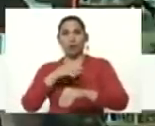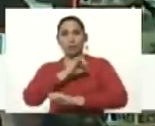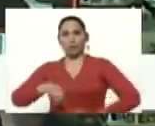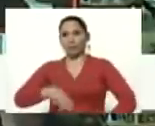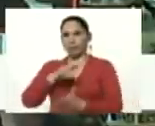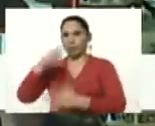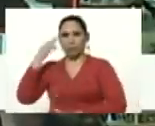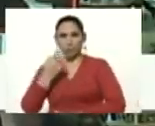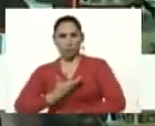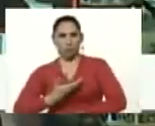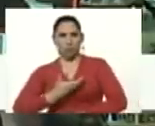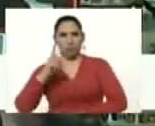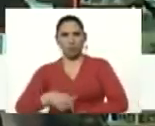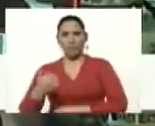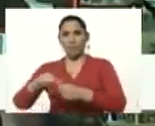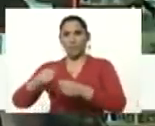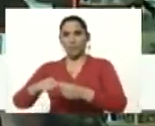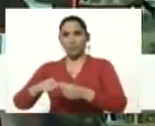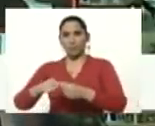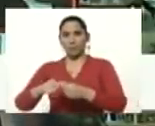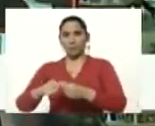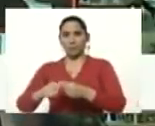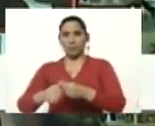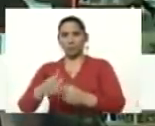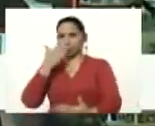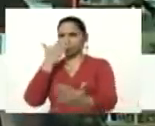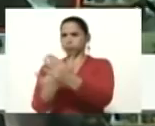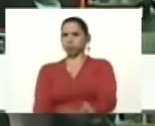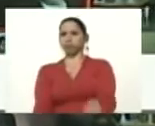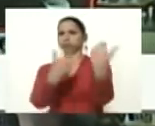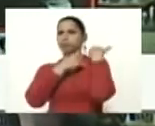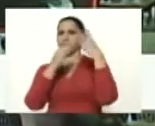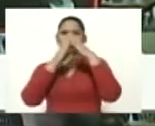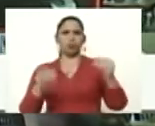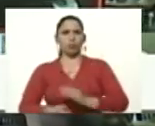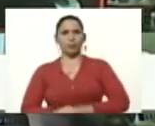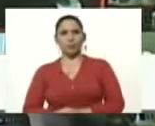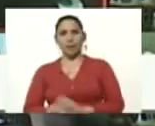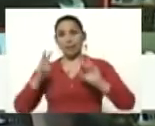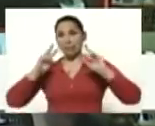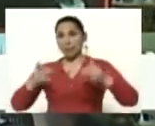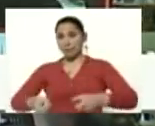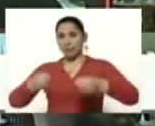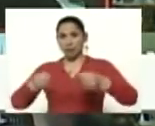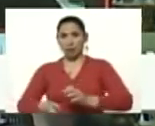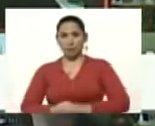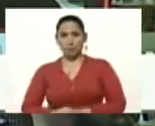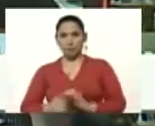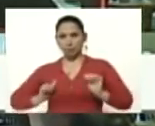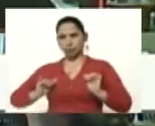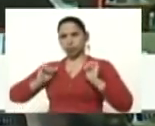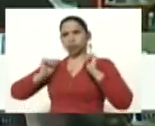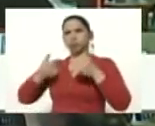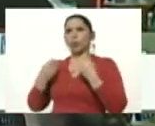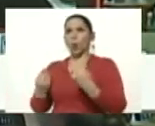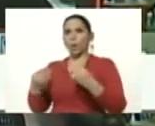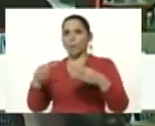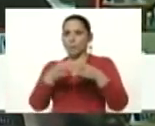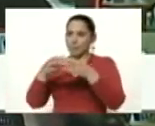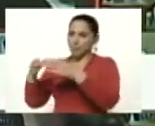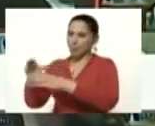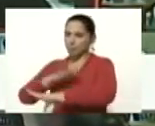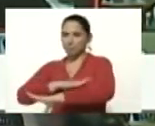el alcalde de Maracaibo, Willy Casanova, que se ha puesto al frente con este tema del mercado de las pulgas, empezar a